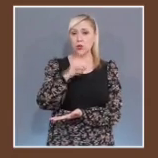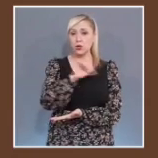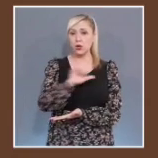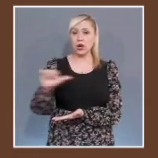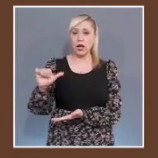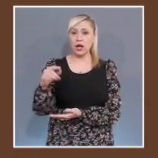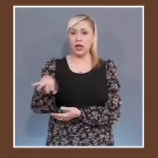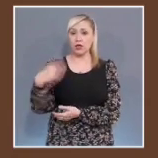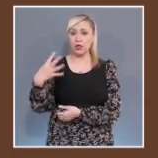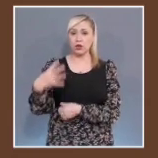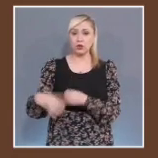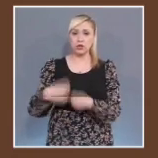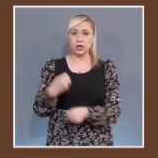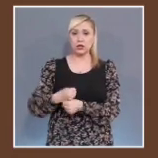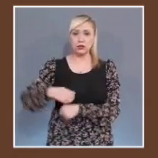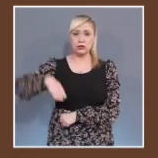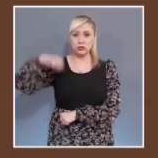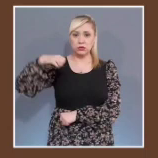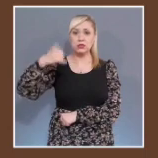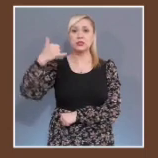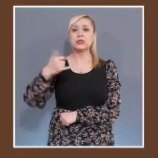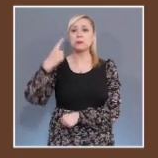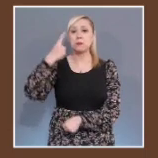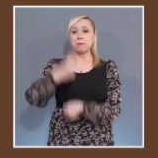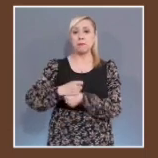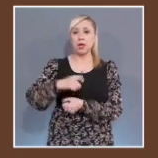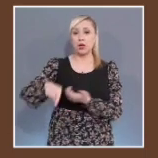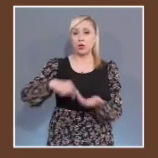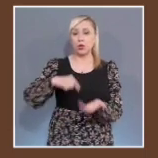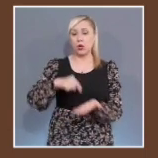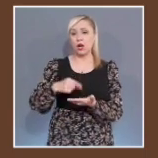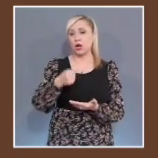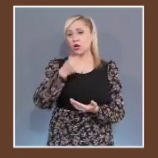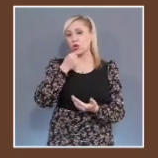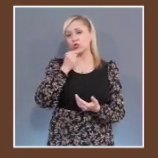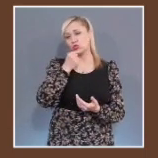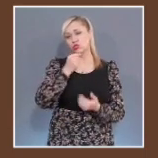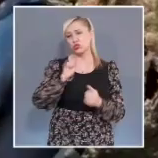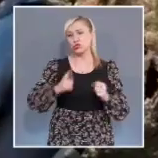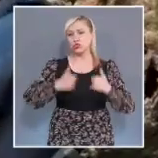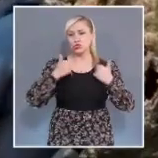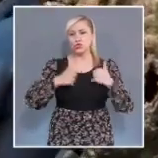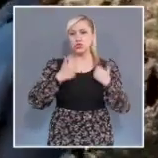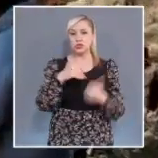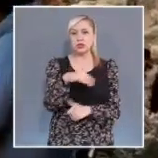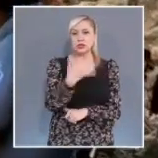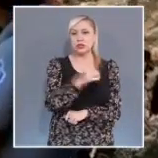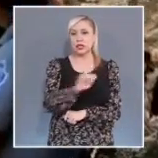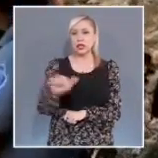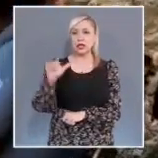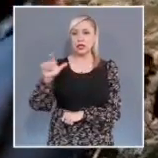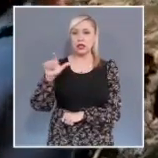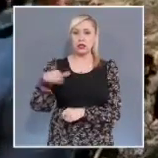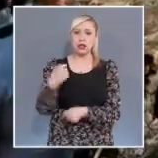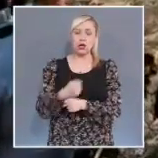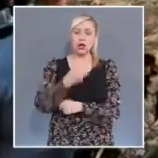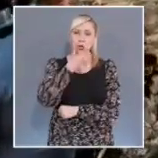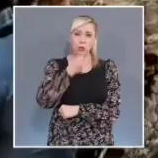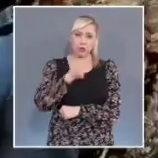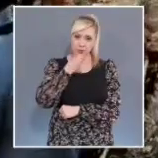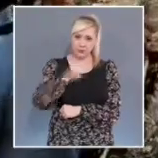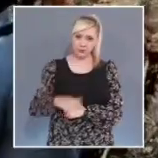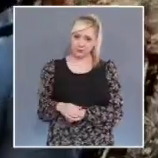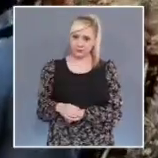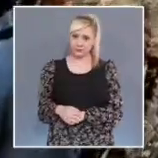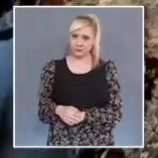la primera en adolescentes hombres entre 15 y 17 años. Por su parte, la tasa de suicidio en